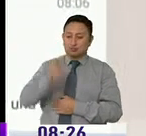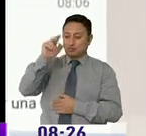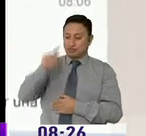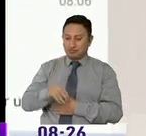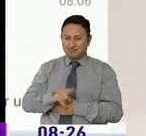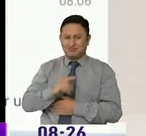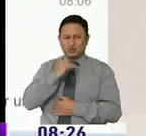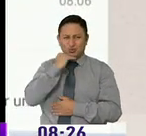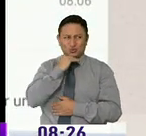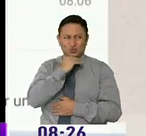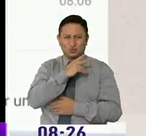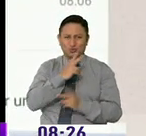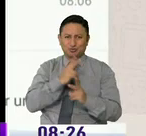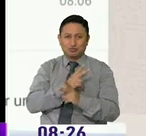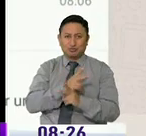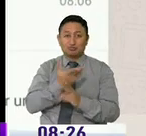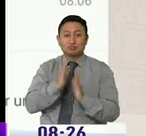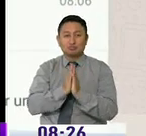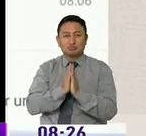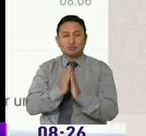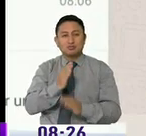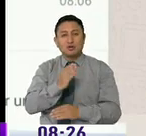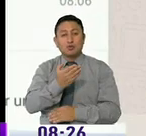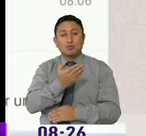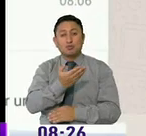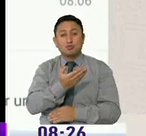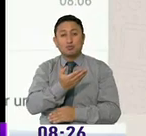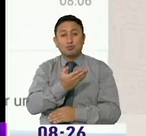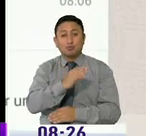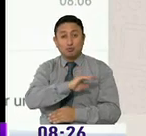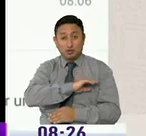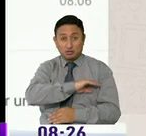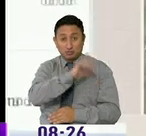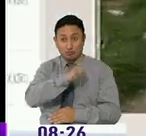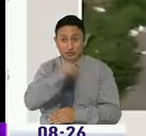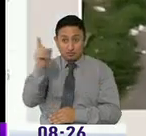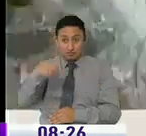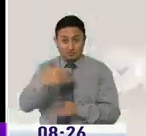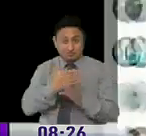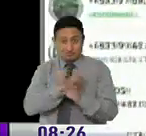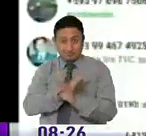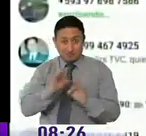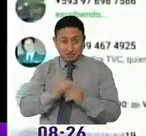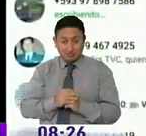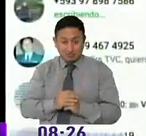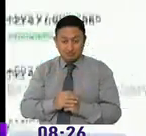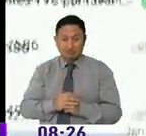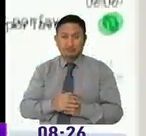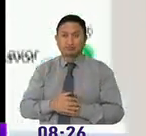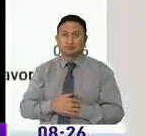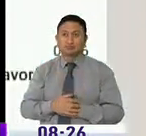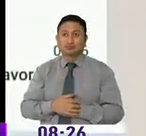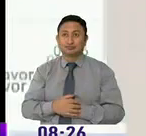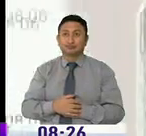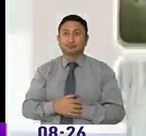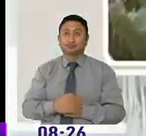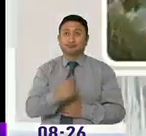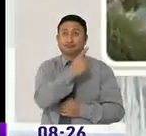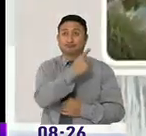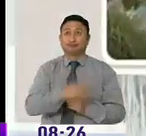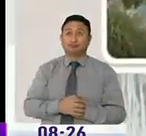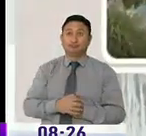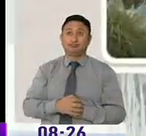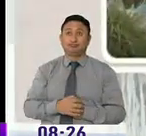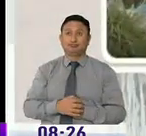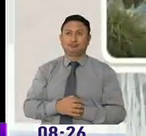y peligroso. Por favor, si el municipio puede limpiar este sector, un parque quedaría muy bien, y que el sector no existe y hay muchos niños. Vean esto, insalubre,